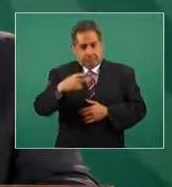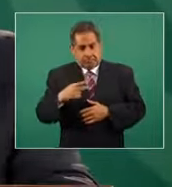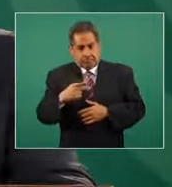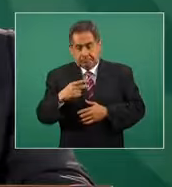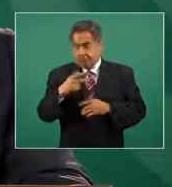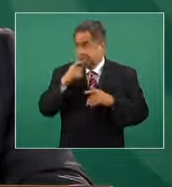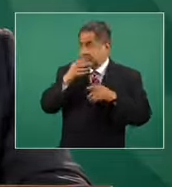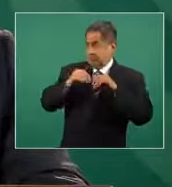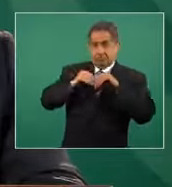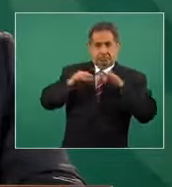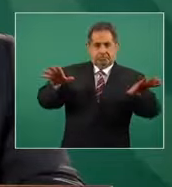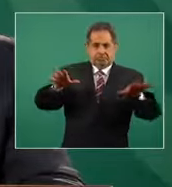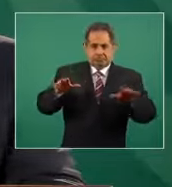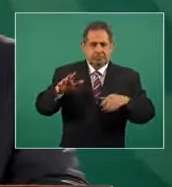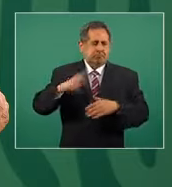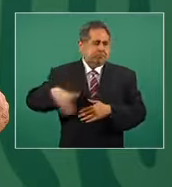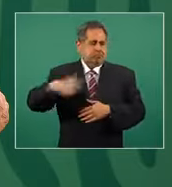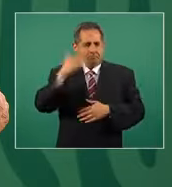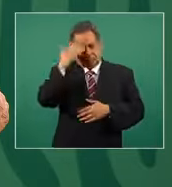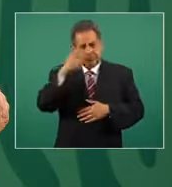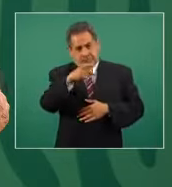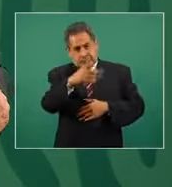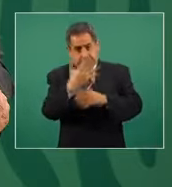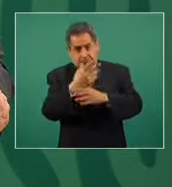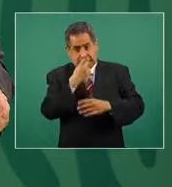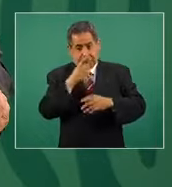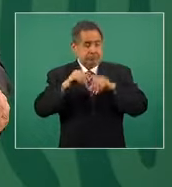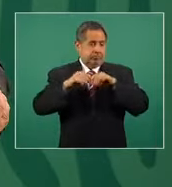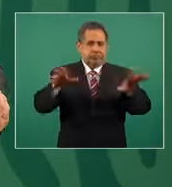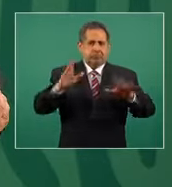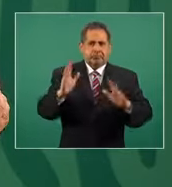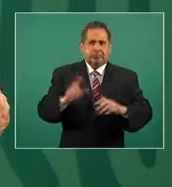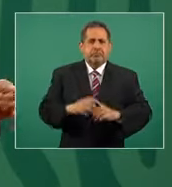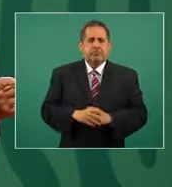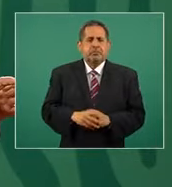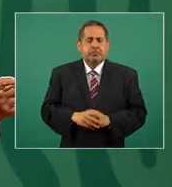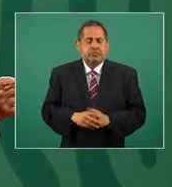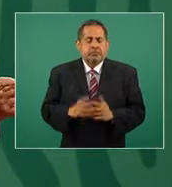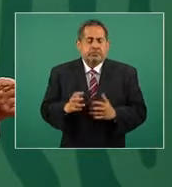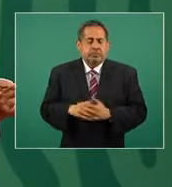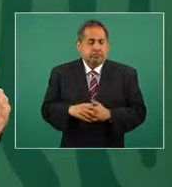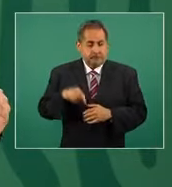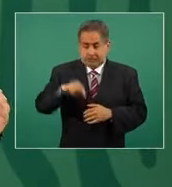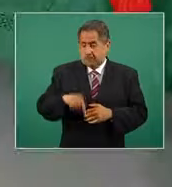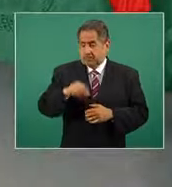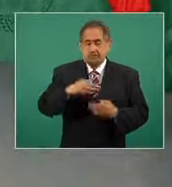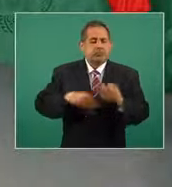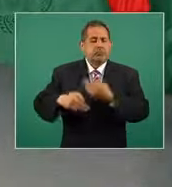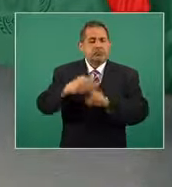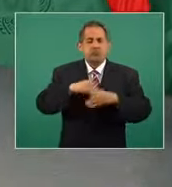es de dominio público porque aquí todo